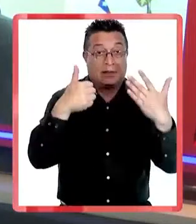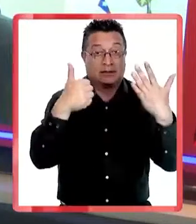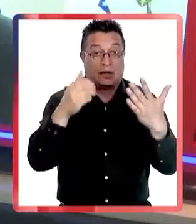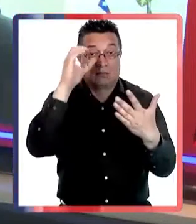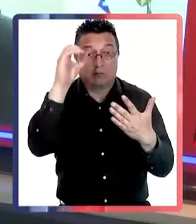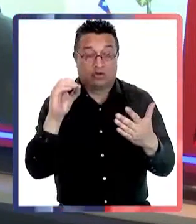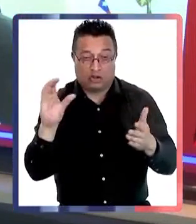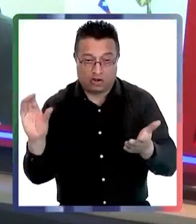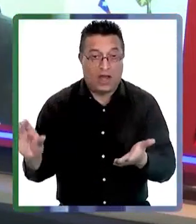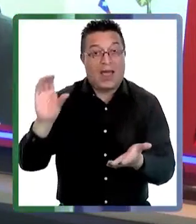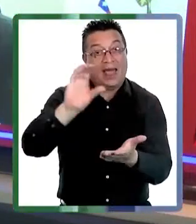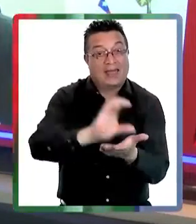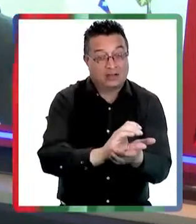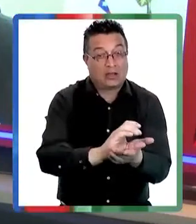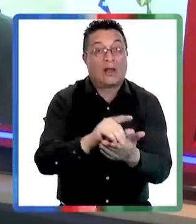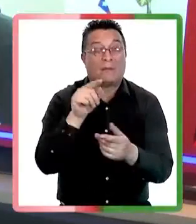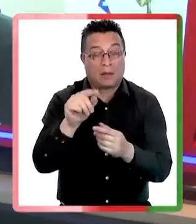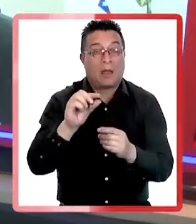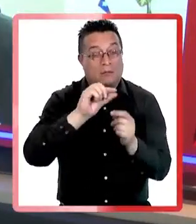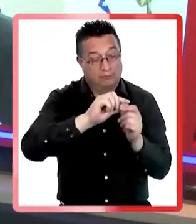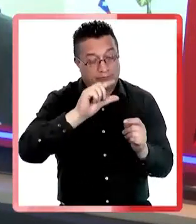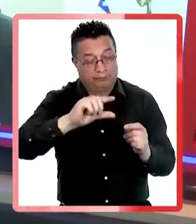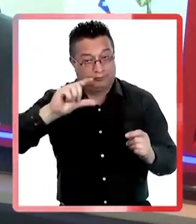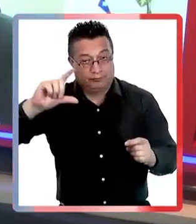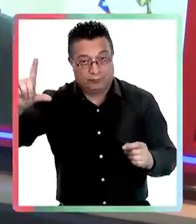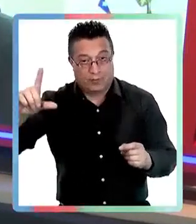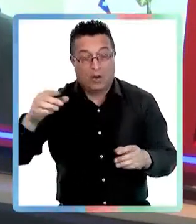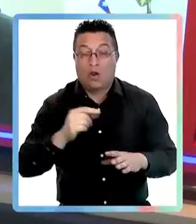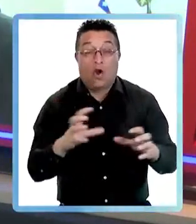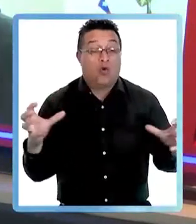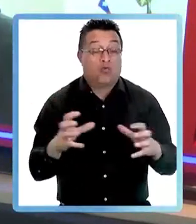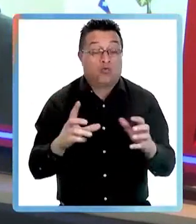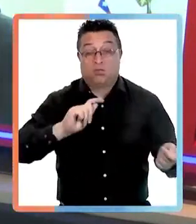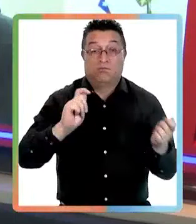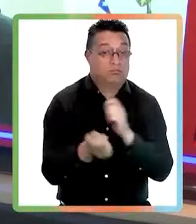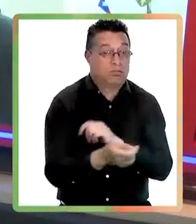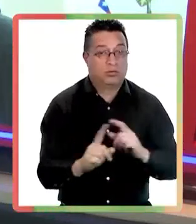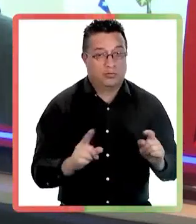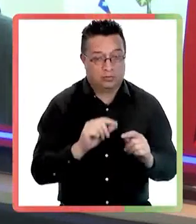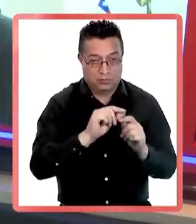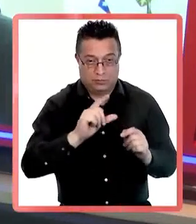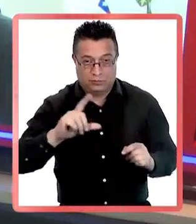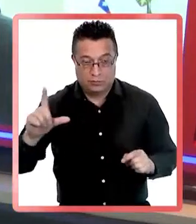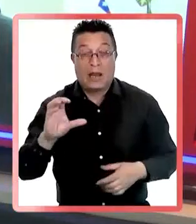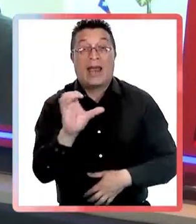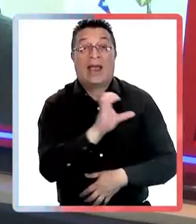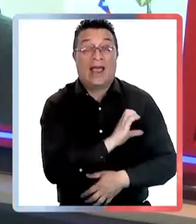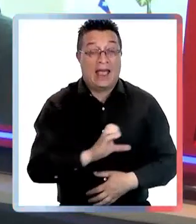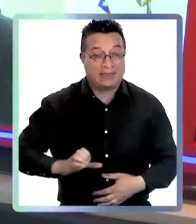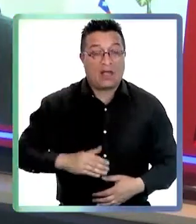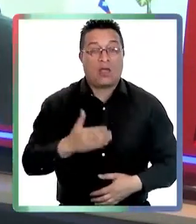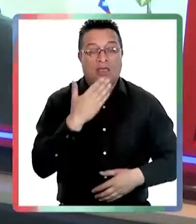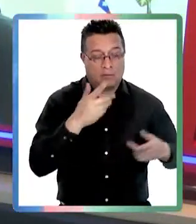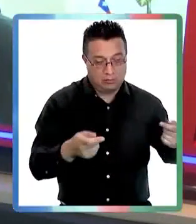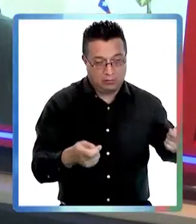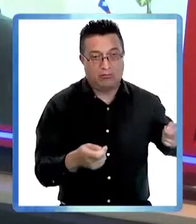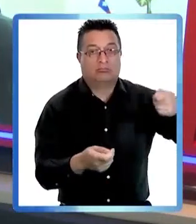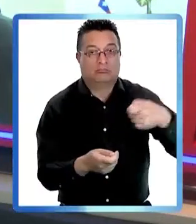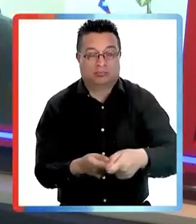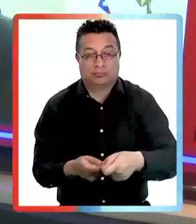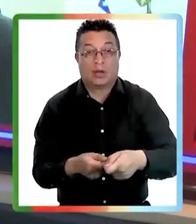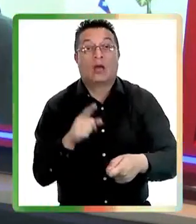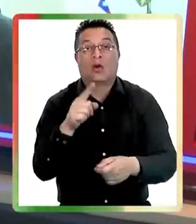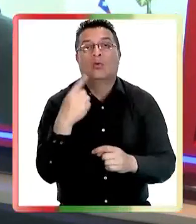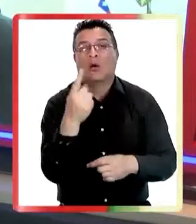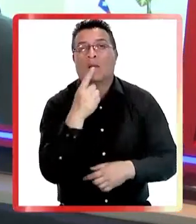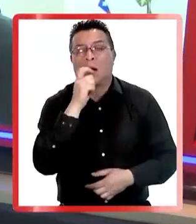un 6% adicional y va a ser de manera gradual, ¿verdad? Para que esto no sea tan brusco, digamos. Y el Estado va a poner su parte, ¿verdad?